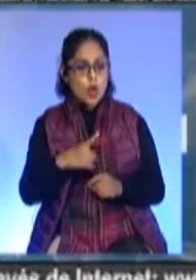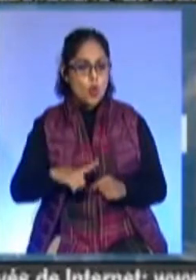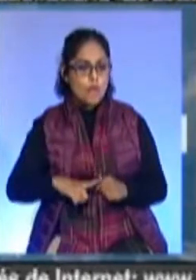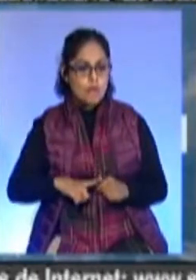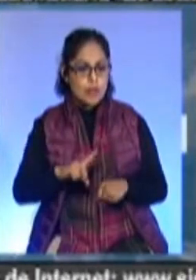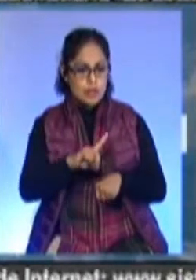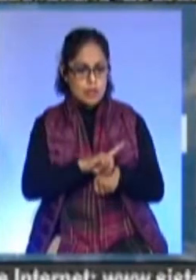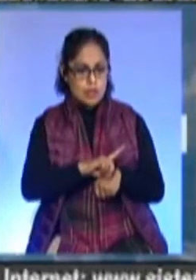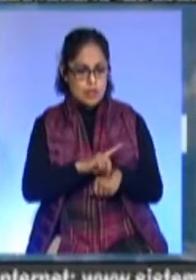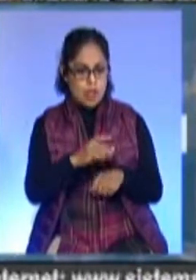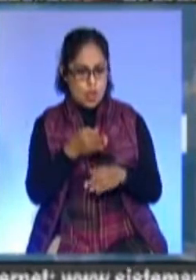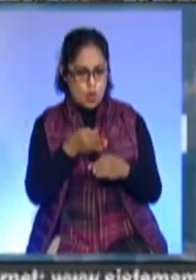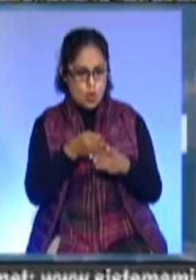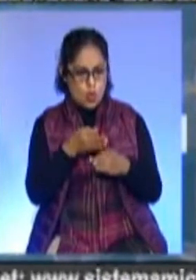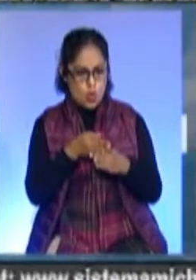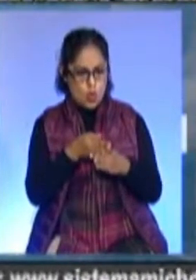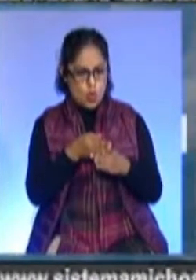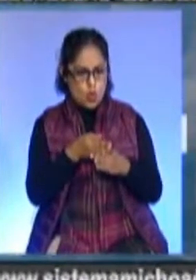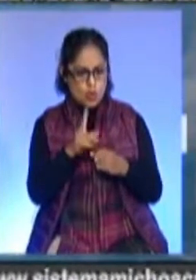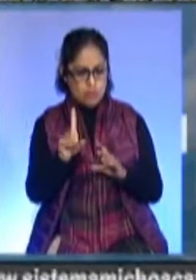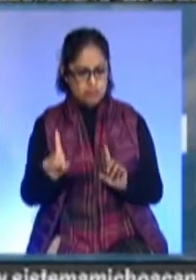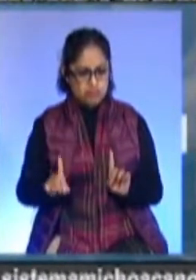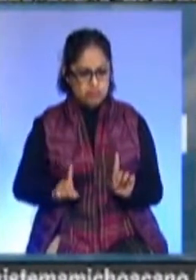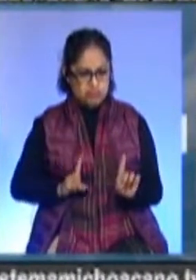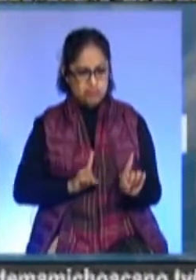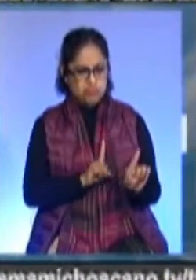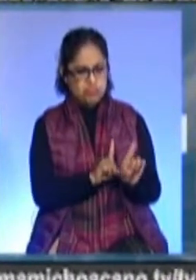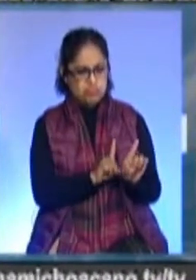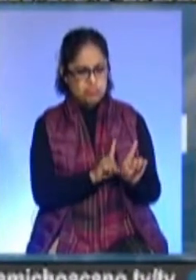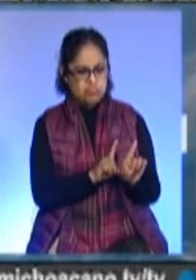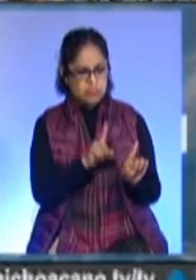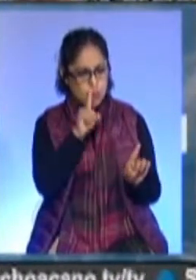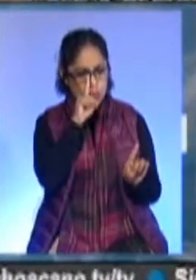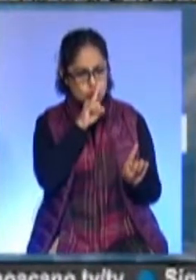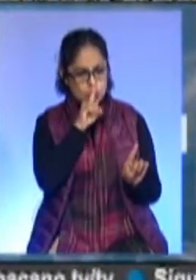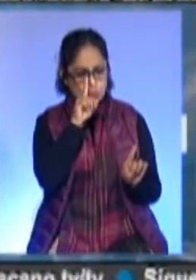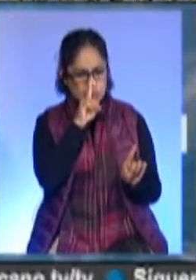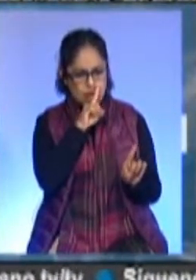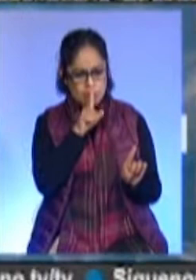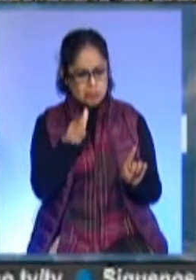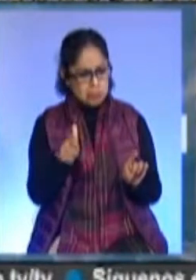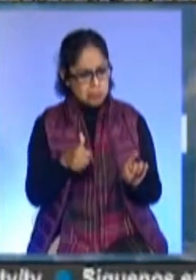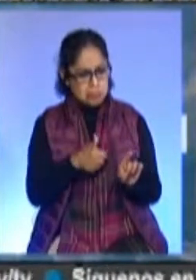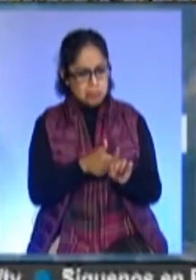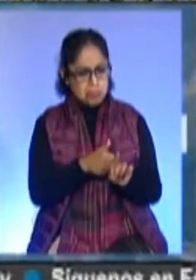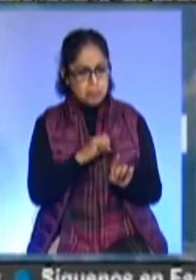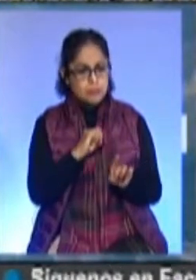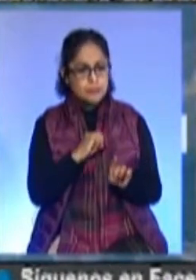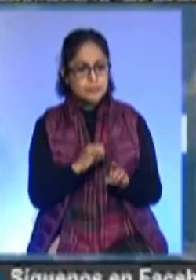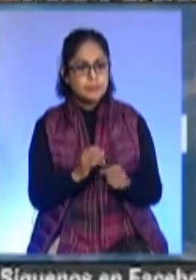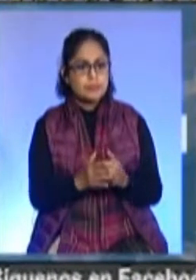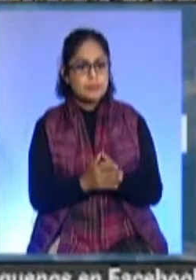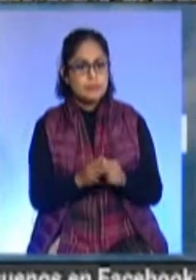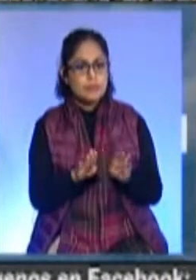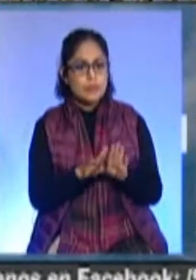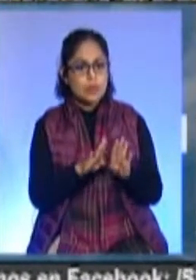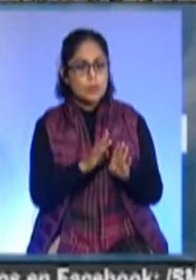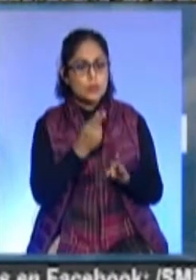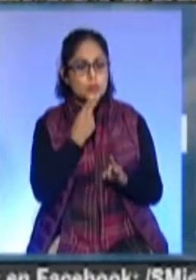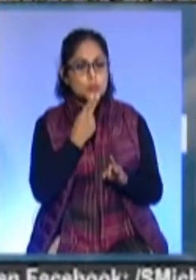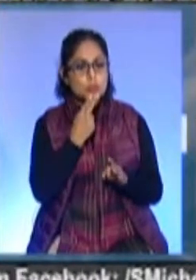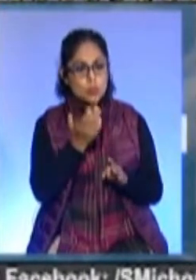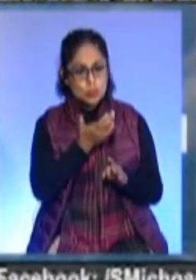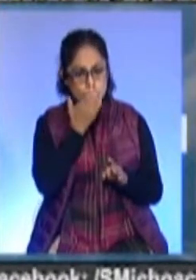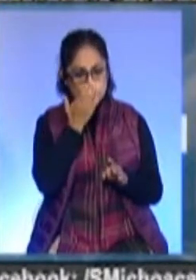día de hoy, con el respaldo de un consejo formado en esta estructura de usos y costumbres, pero